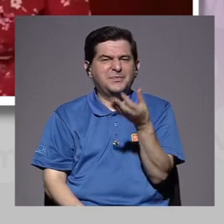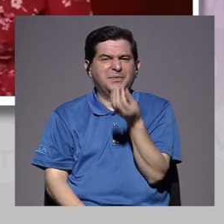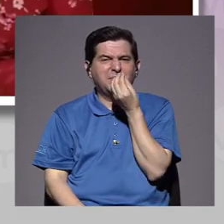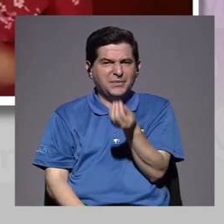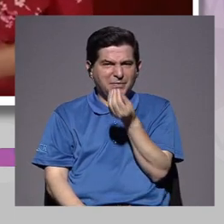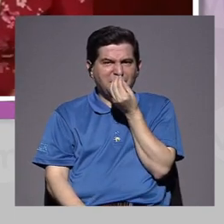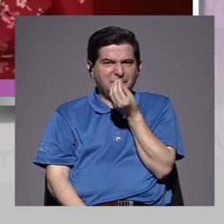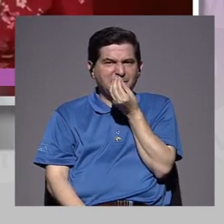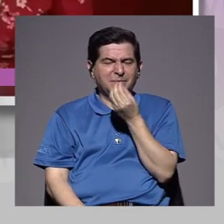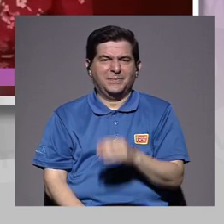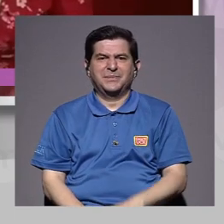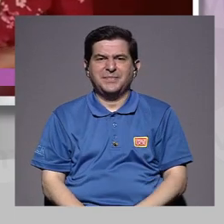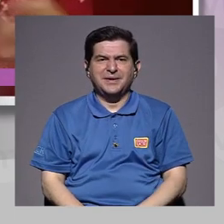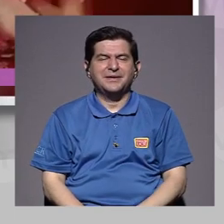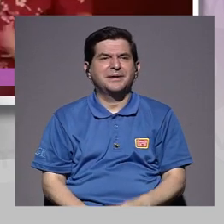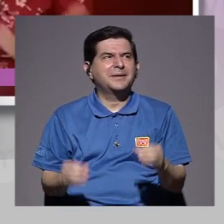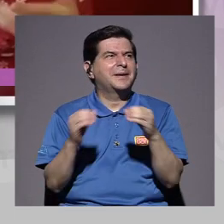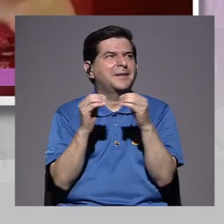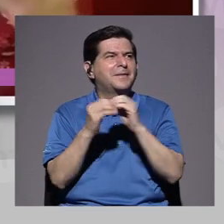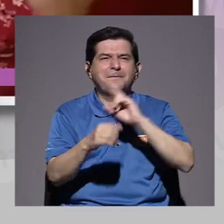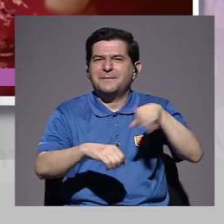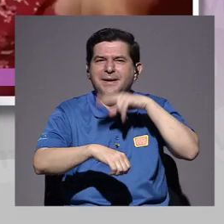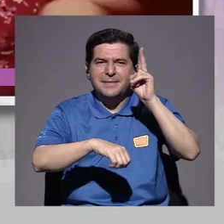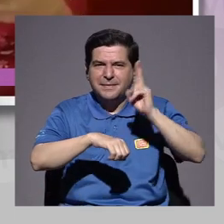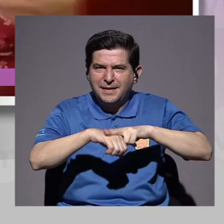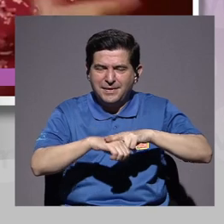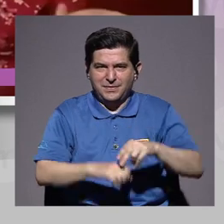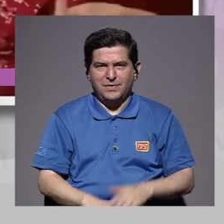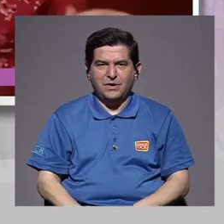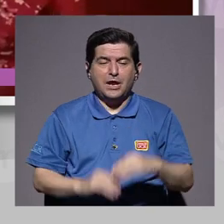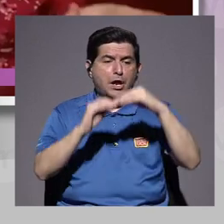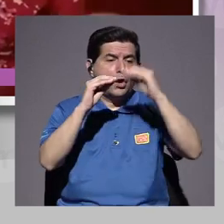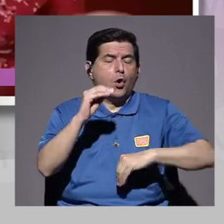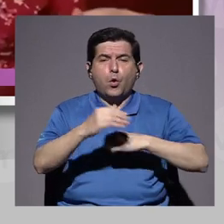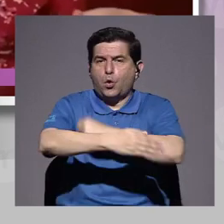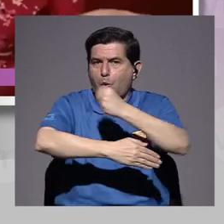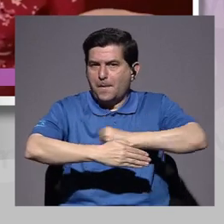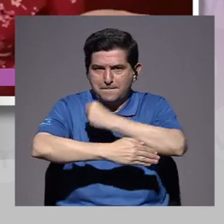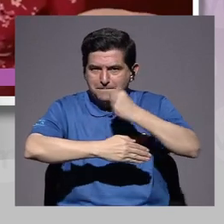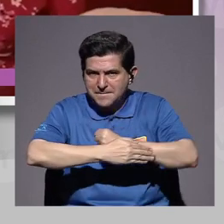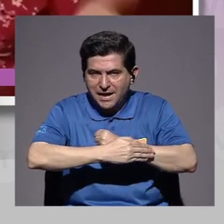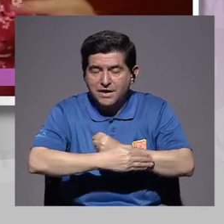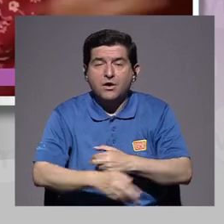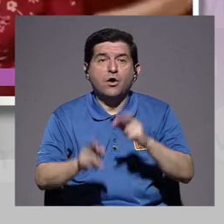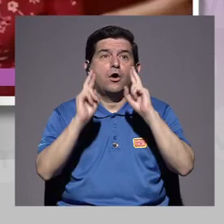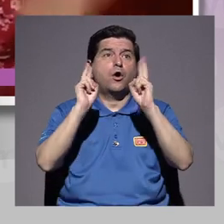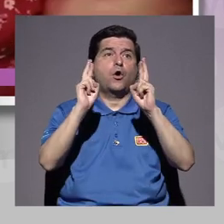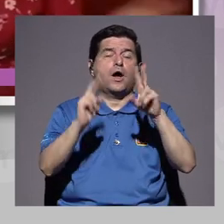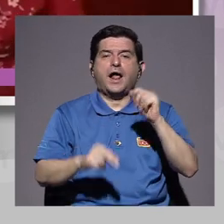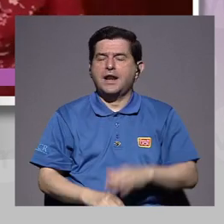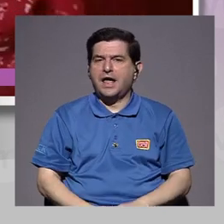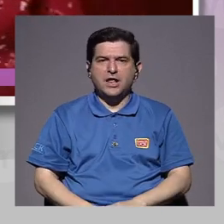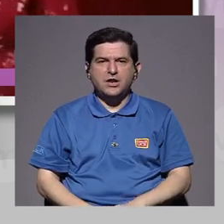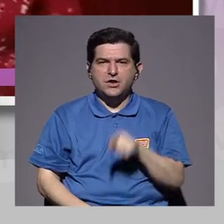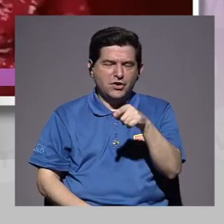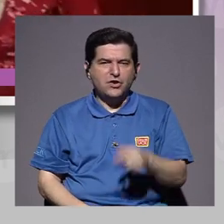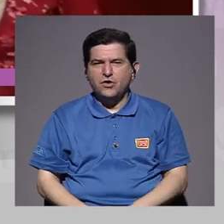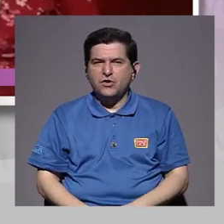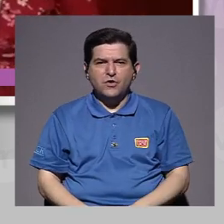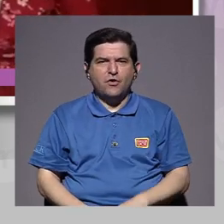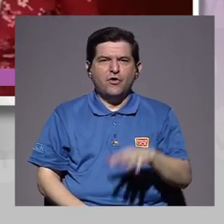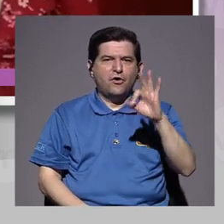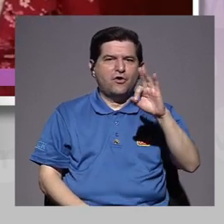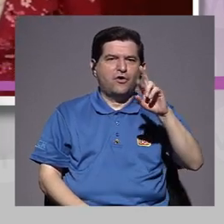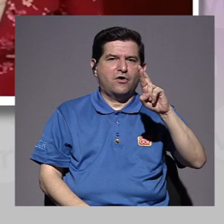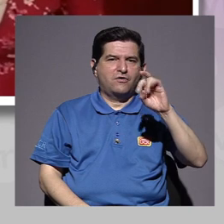mejor comerlos lo más natural, lo menos cocinados posible. Ojalá que no sea fritos,